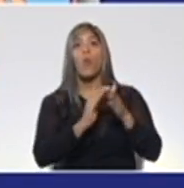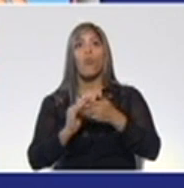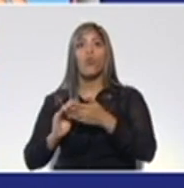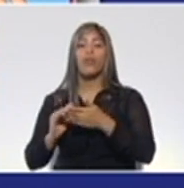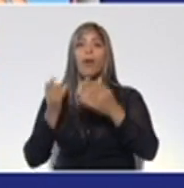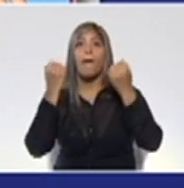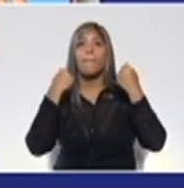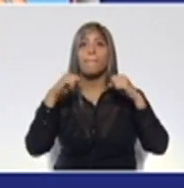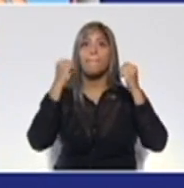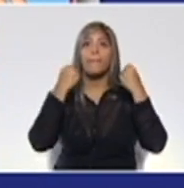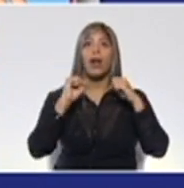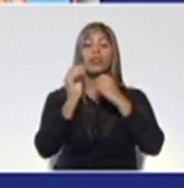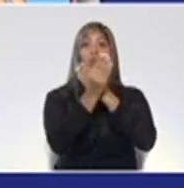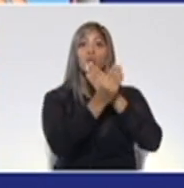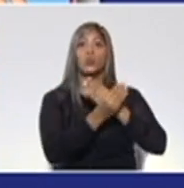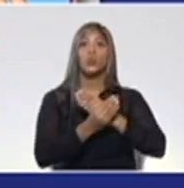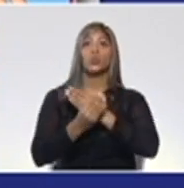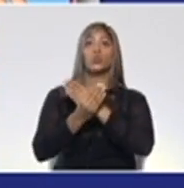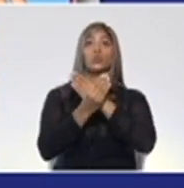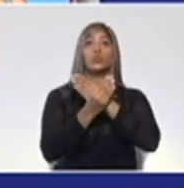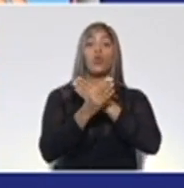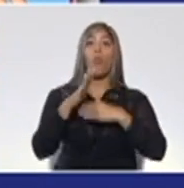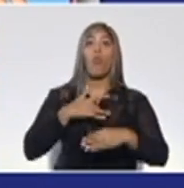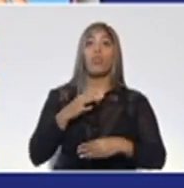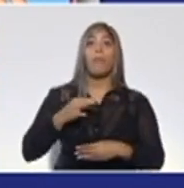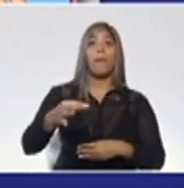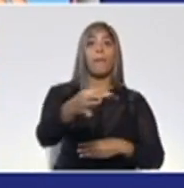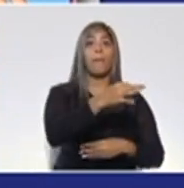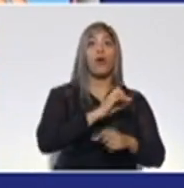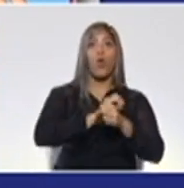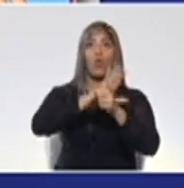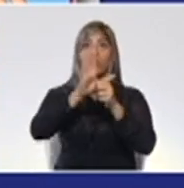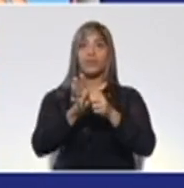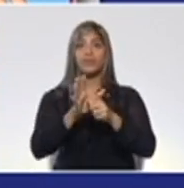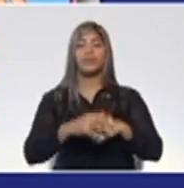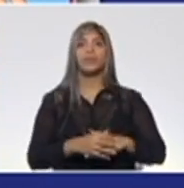el ejercicio de la prevención del contagio del COVID-19.